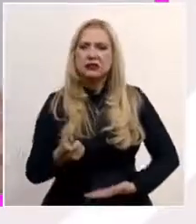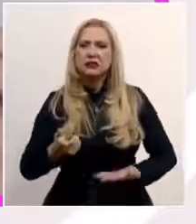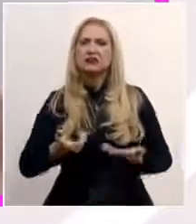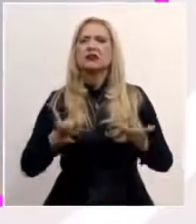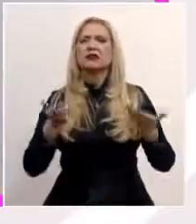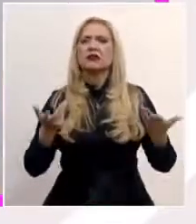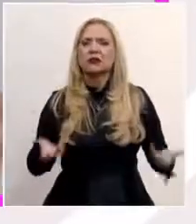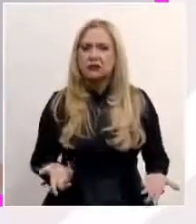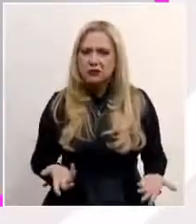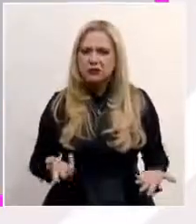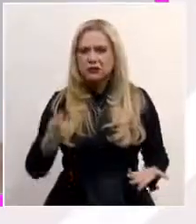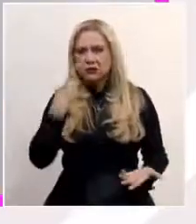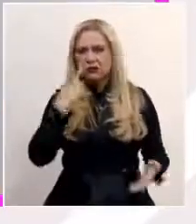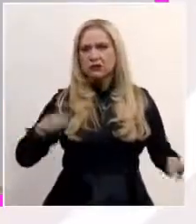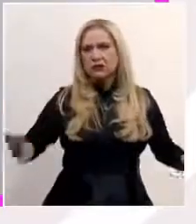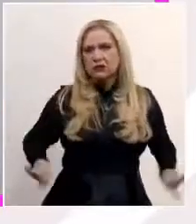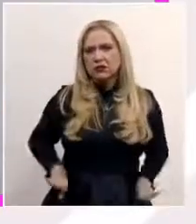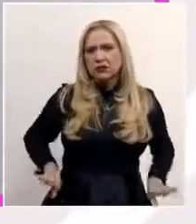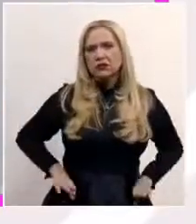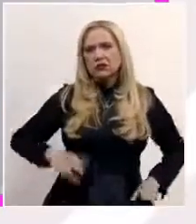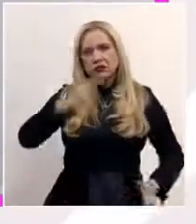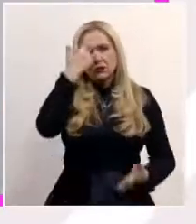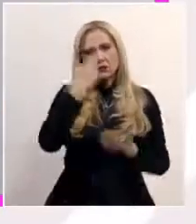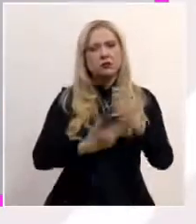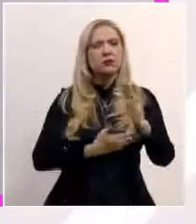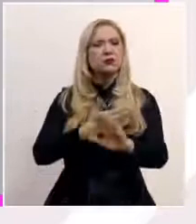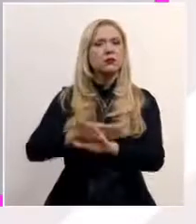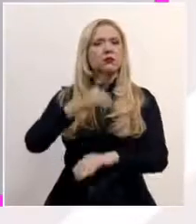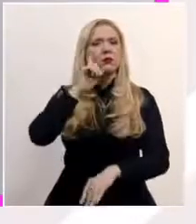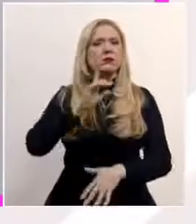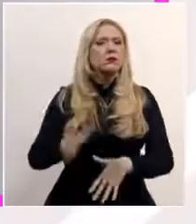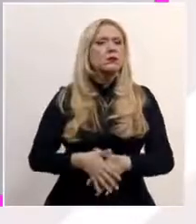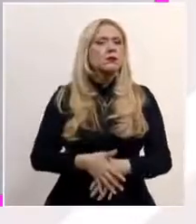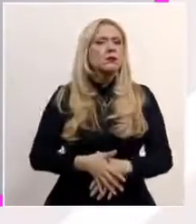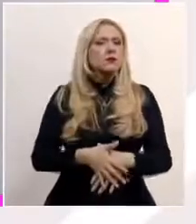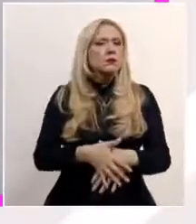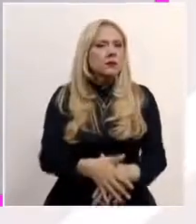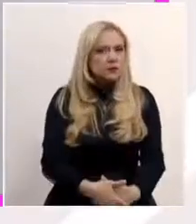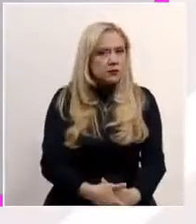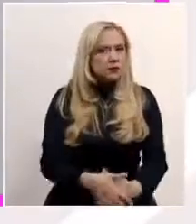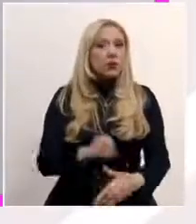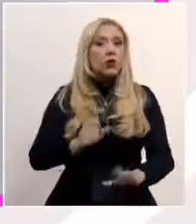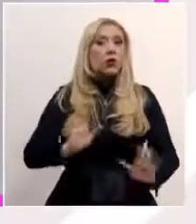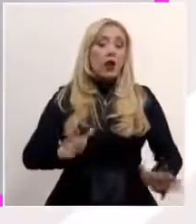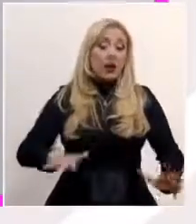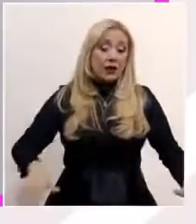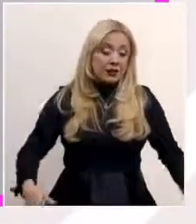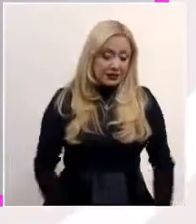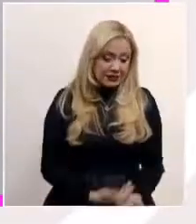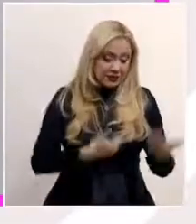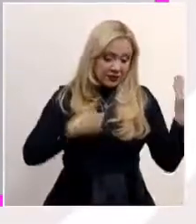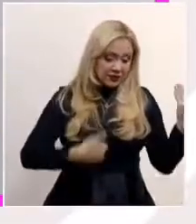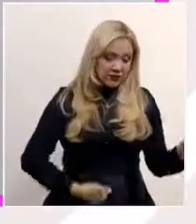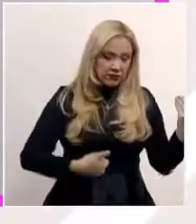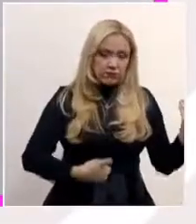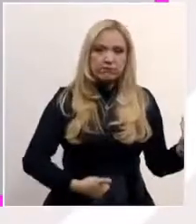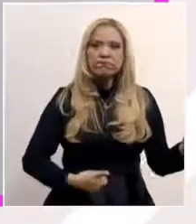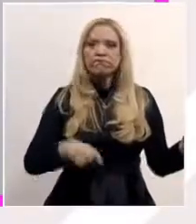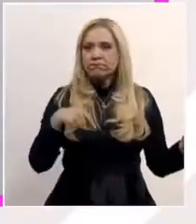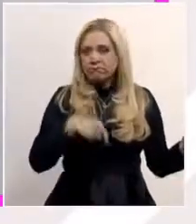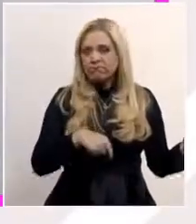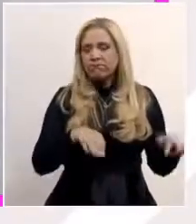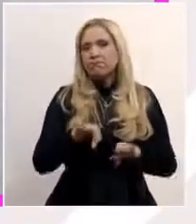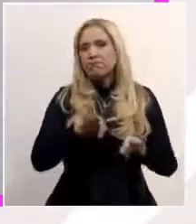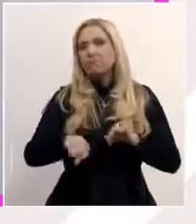de conductas que violentan a las mujeres embarazadas en los espacios laborales de forma directa en los bebés, ¿no? Es